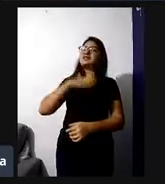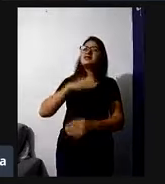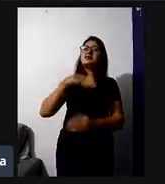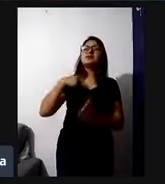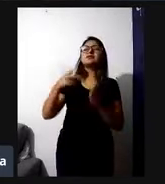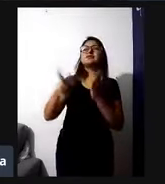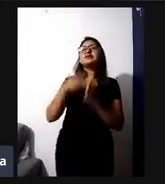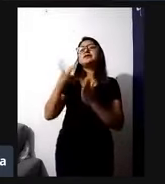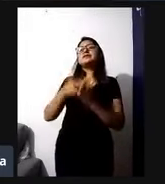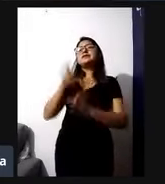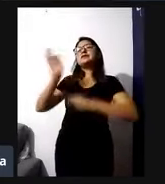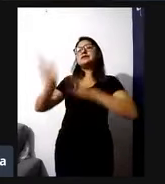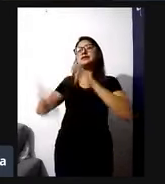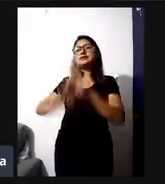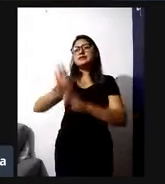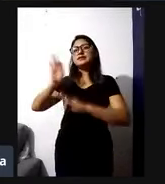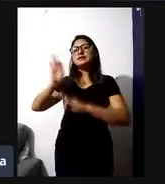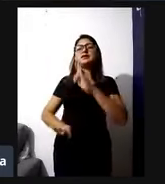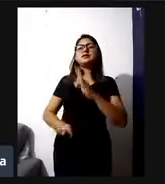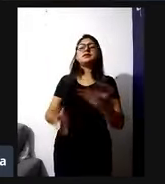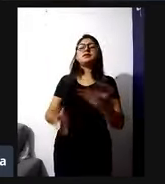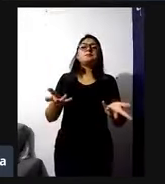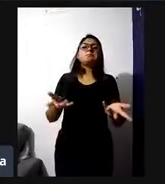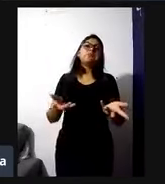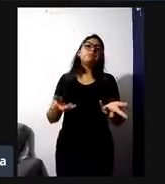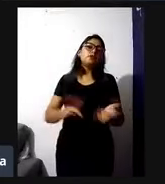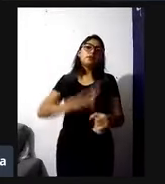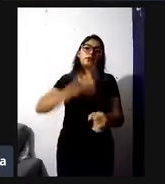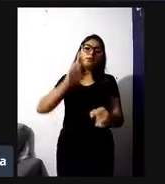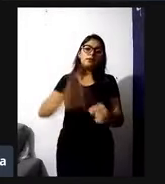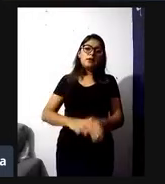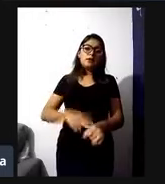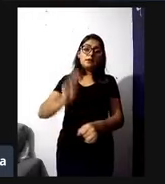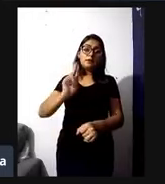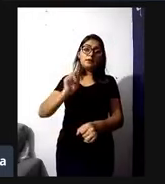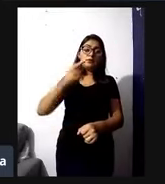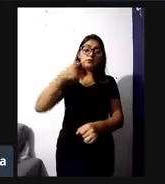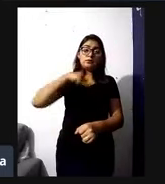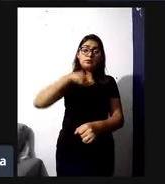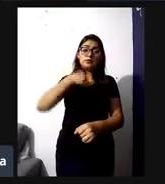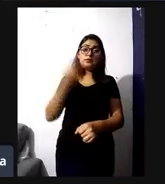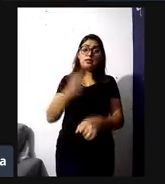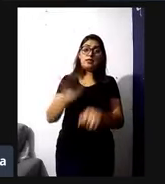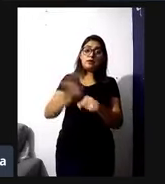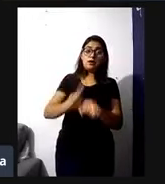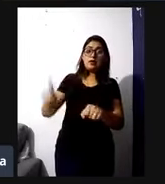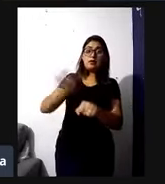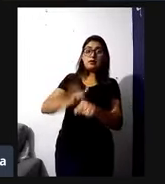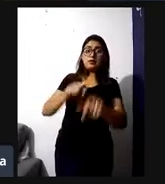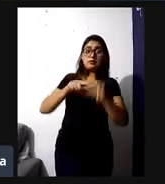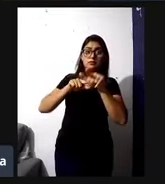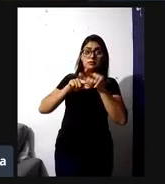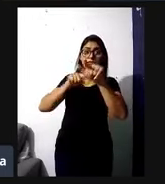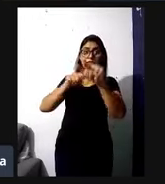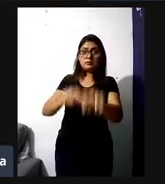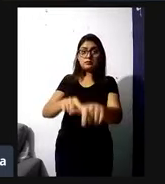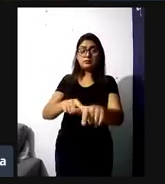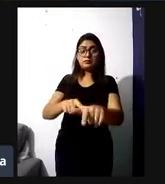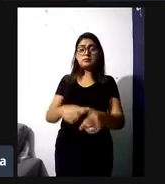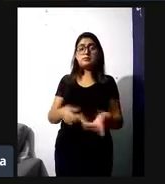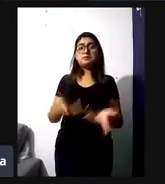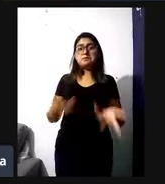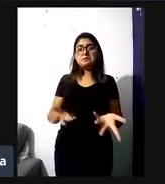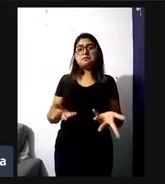que puede ser un poco desgastante, pero no hay que dejar de intentarlo todos los días. De verdad,